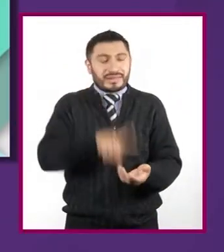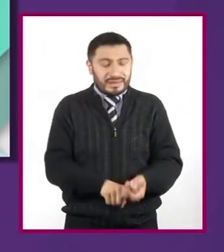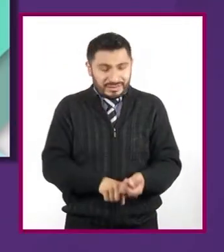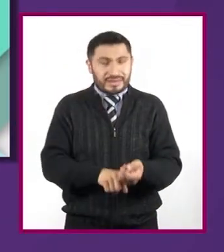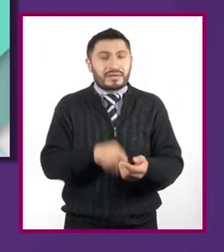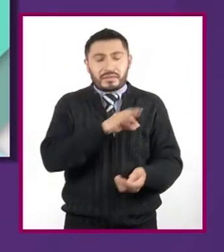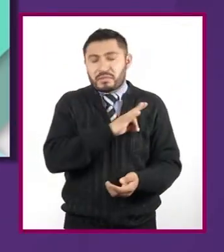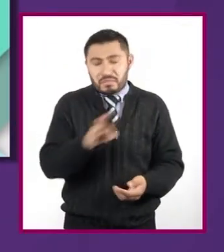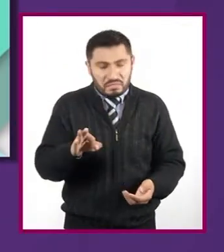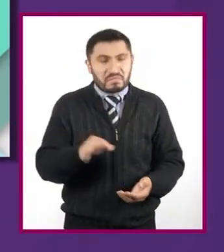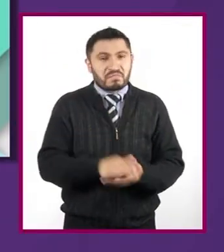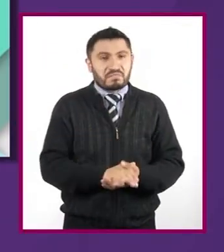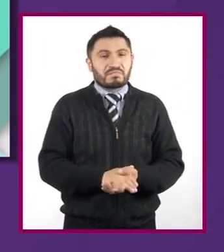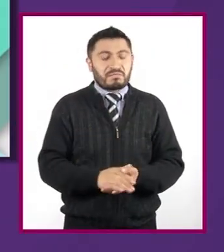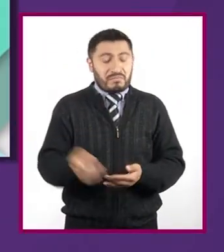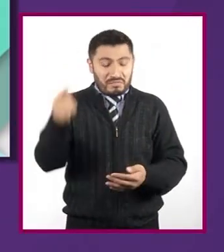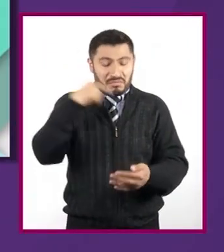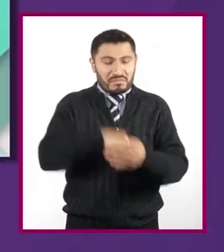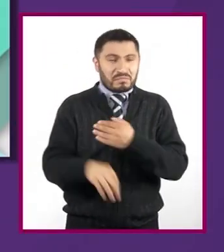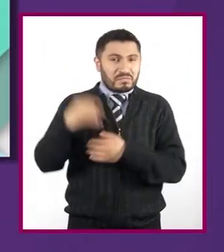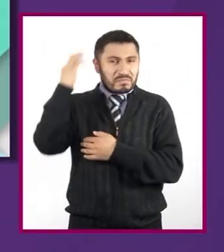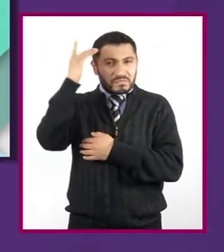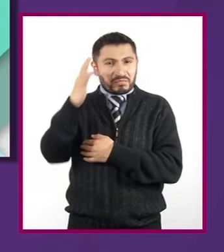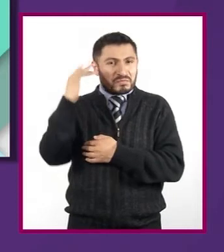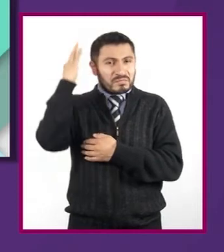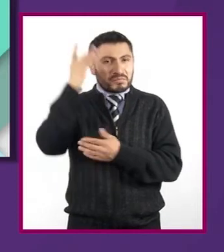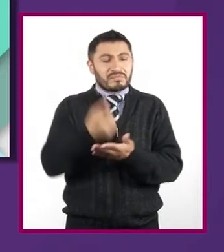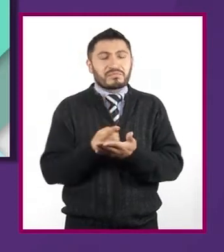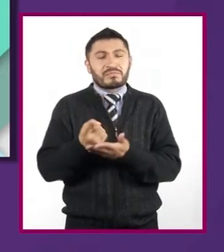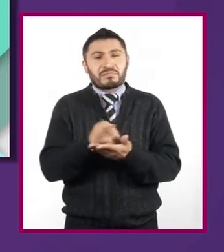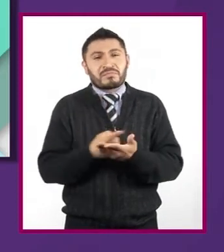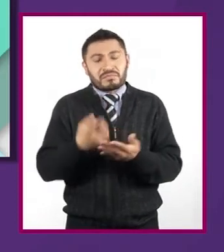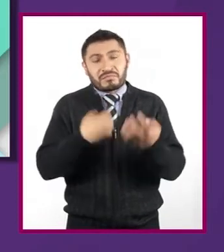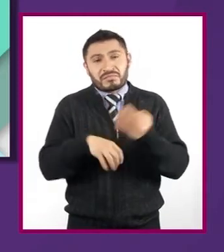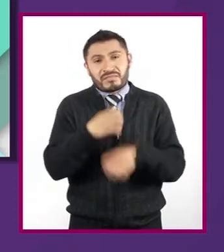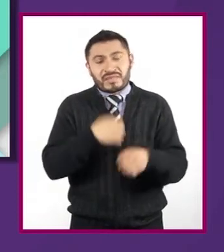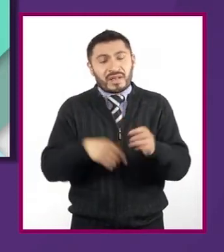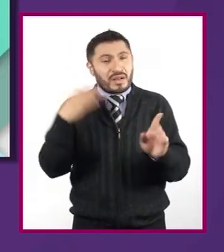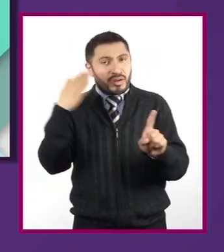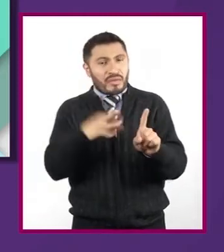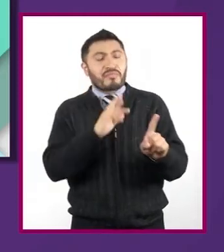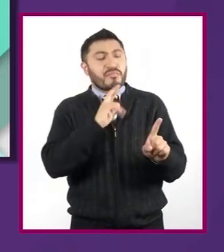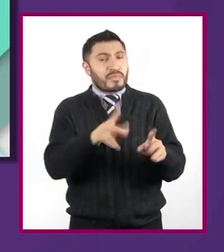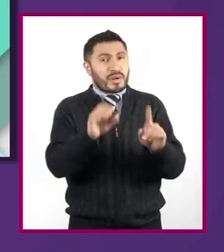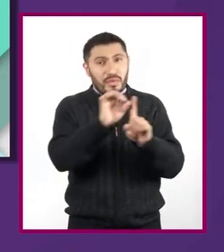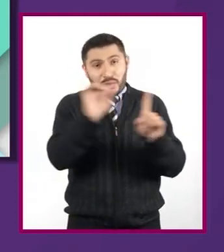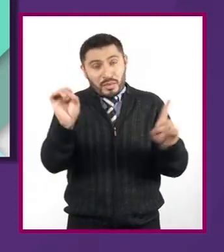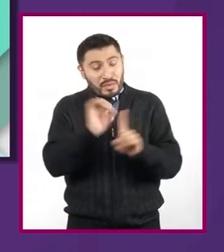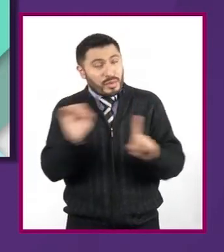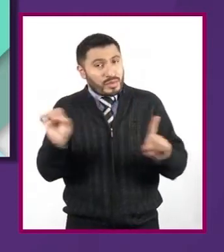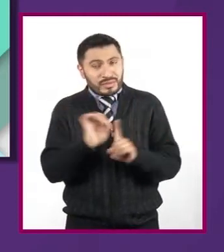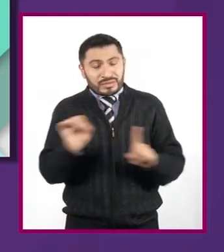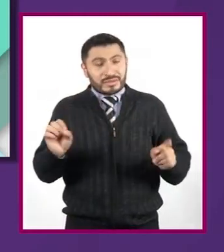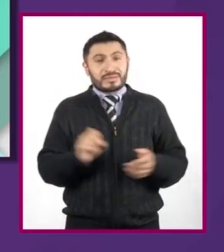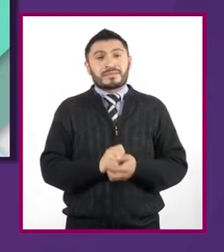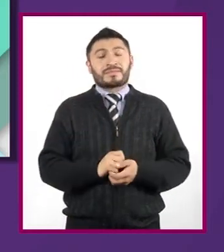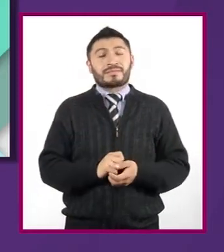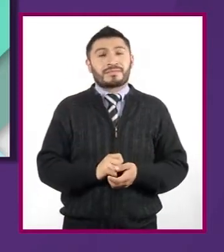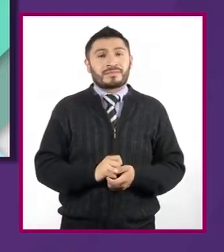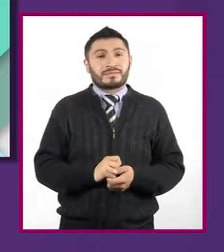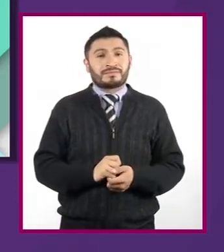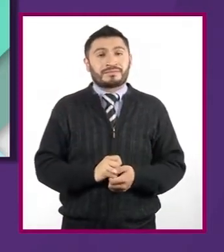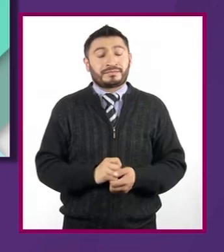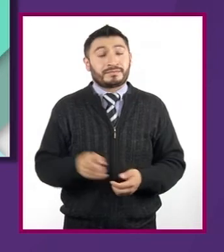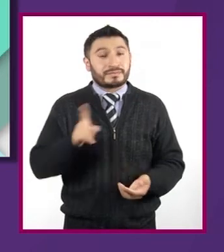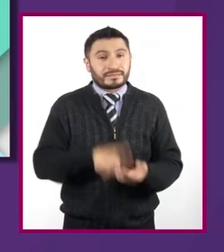es posible en el análisis del diseño empresarial para mejorar las estructuras organizacionales. En